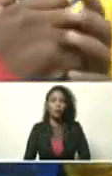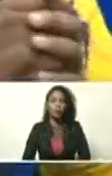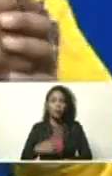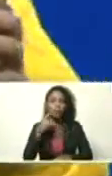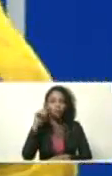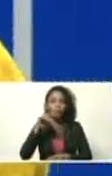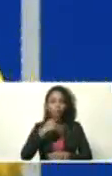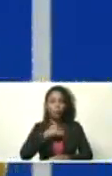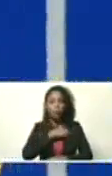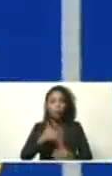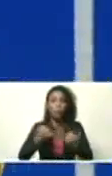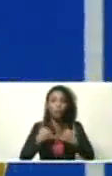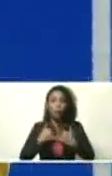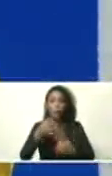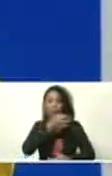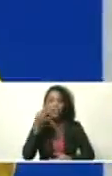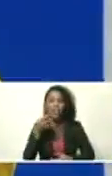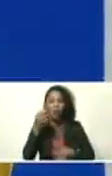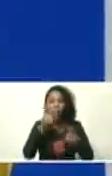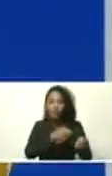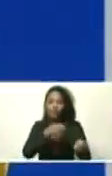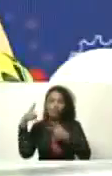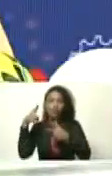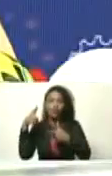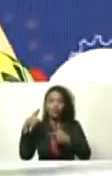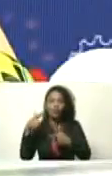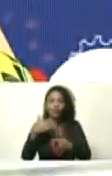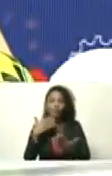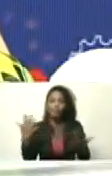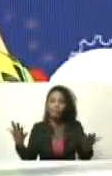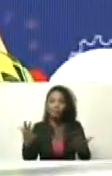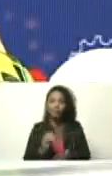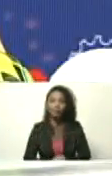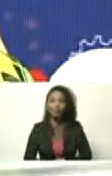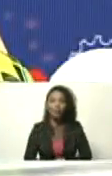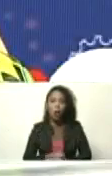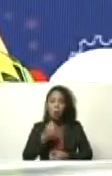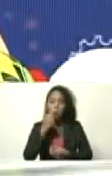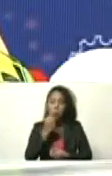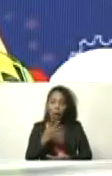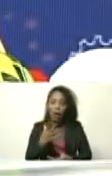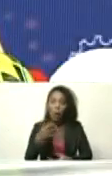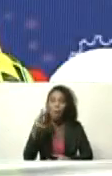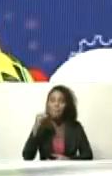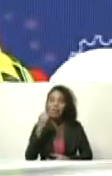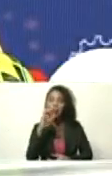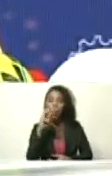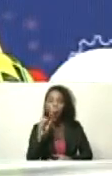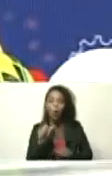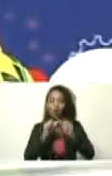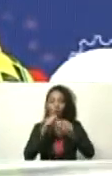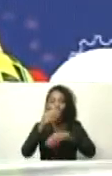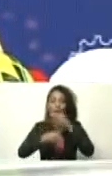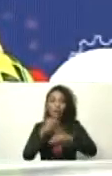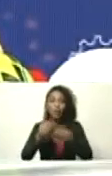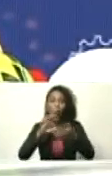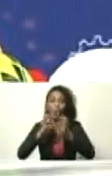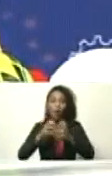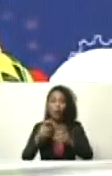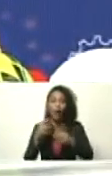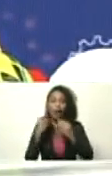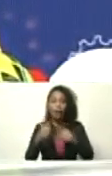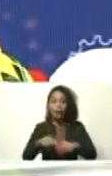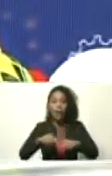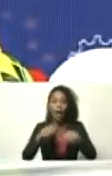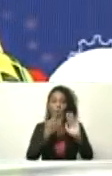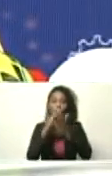por nosotros mismos. Calidad exportadora. Sí. Ah. Así mismo. Bueno, Mimú. Seguir haciendo balones para las